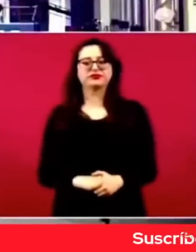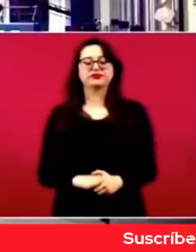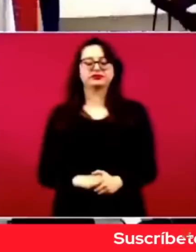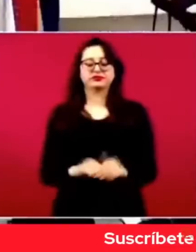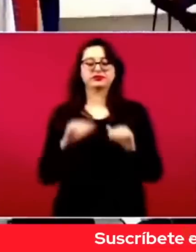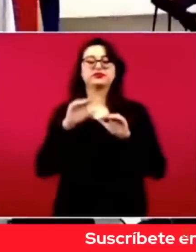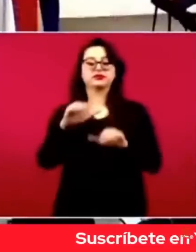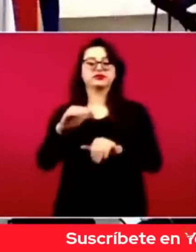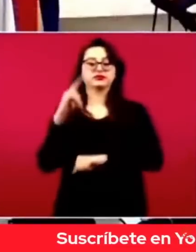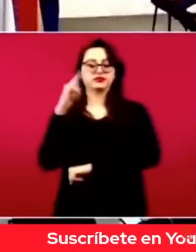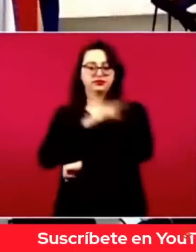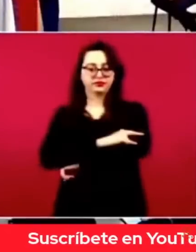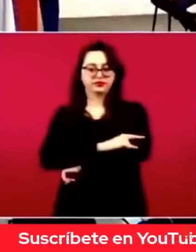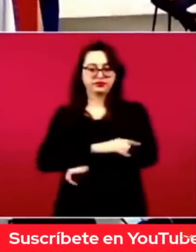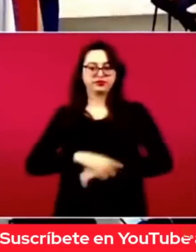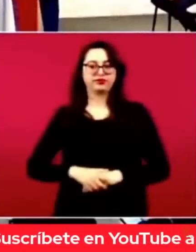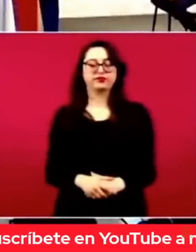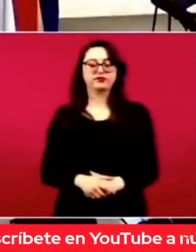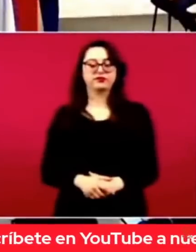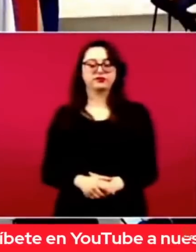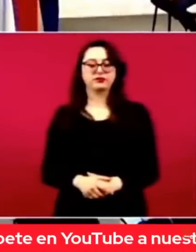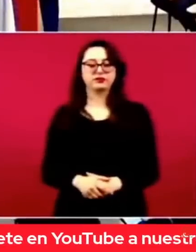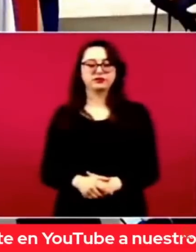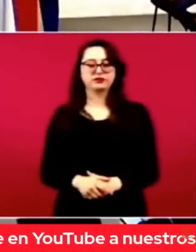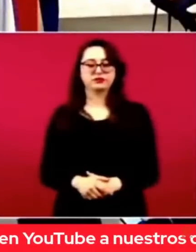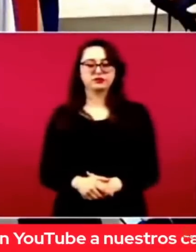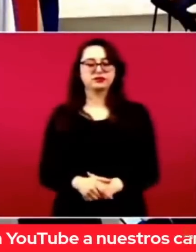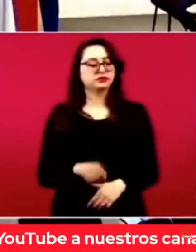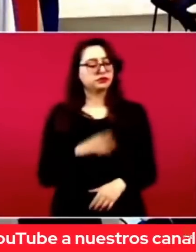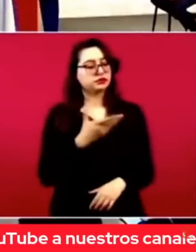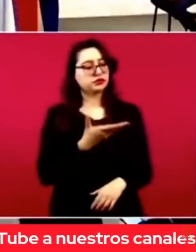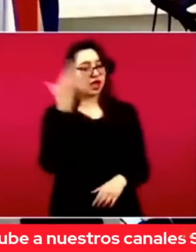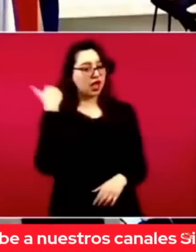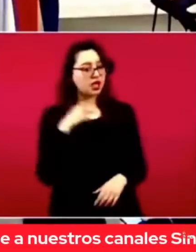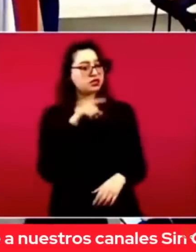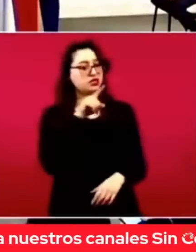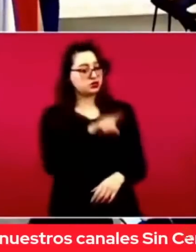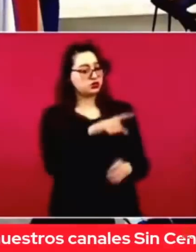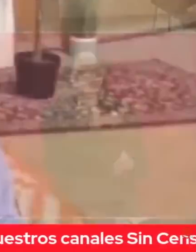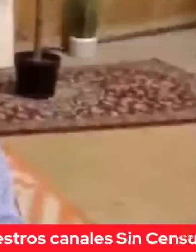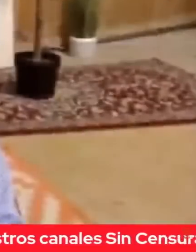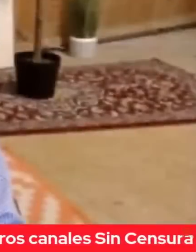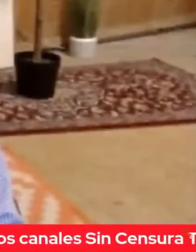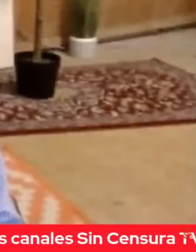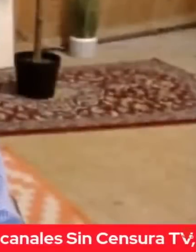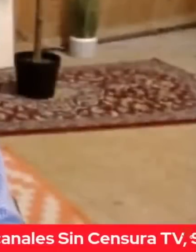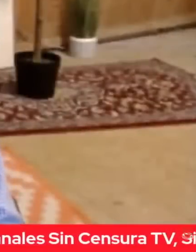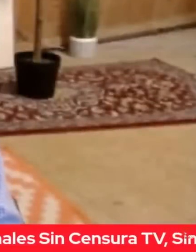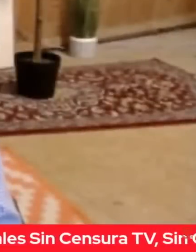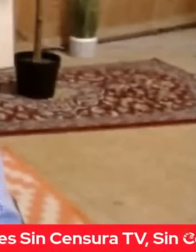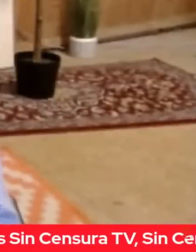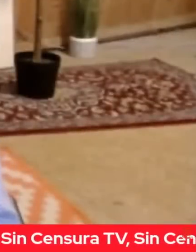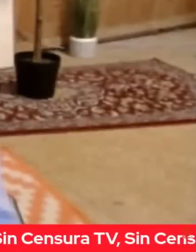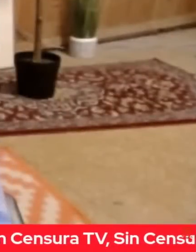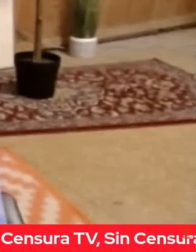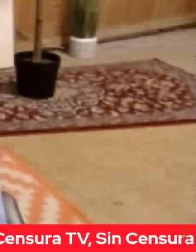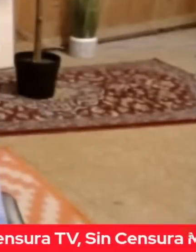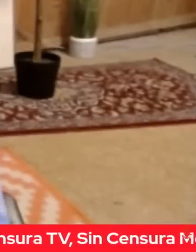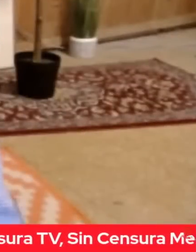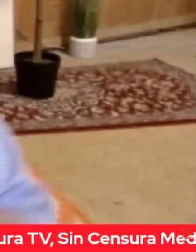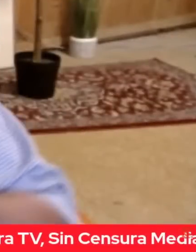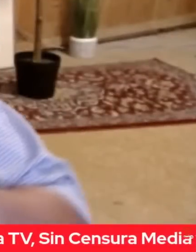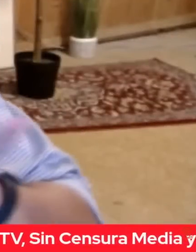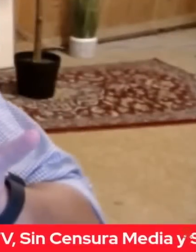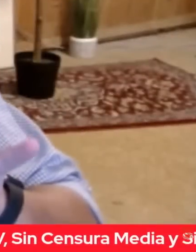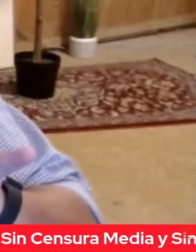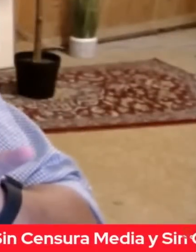Sí. A ver, primero puso Calderón, sí, pero después puso a Alarraqui. Vamos a la parte de Alarraqui, que es